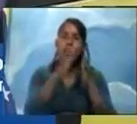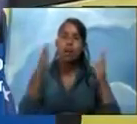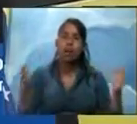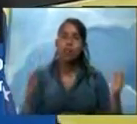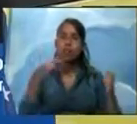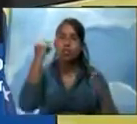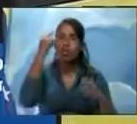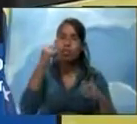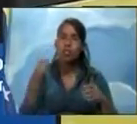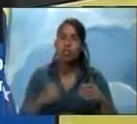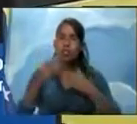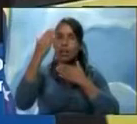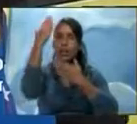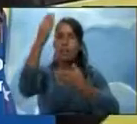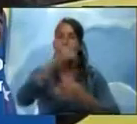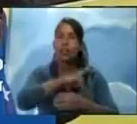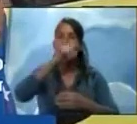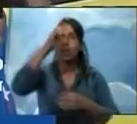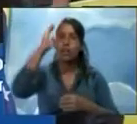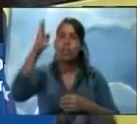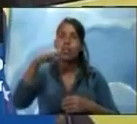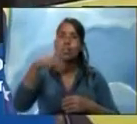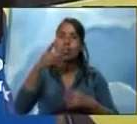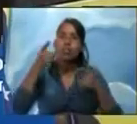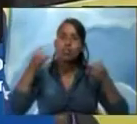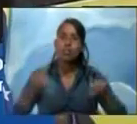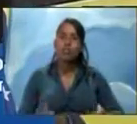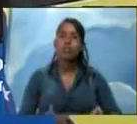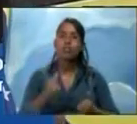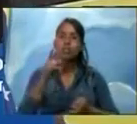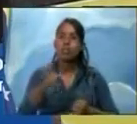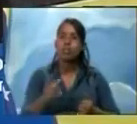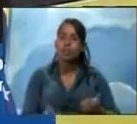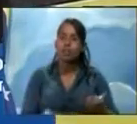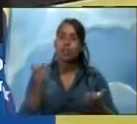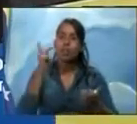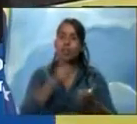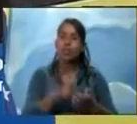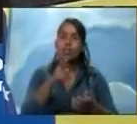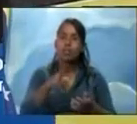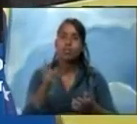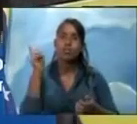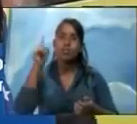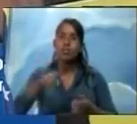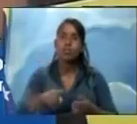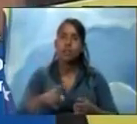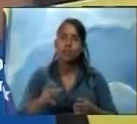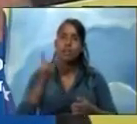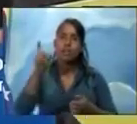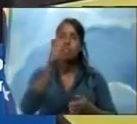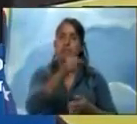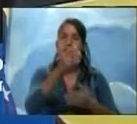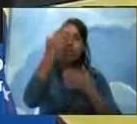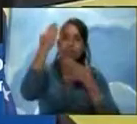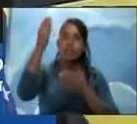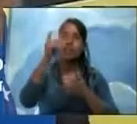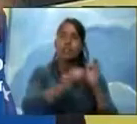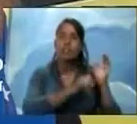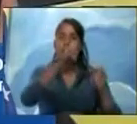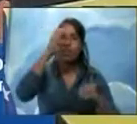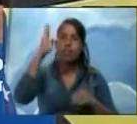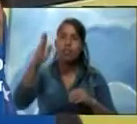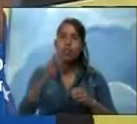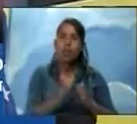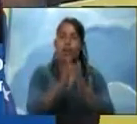ojos, le agradezca a Dios. Que cuando sus hijos se levanten, usted también les enseñe a agradecerle a Dios,